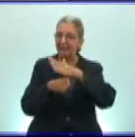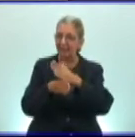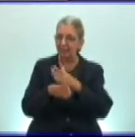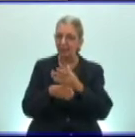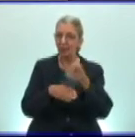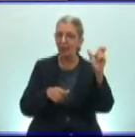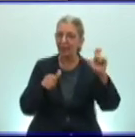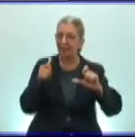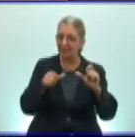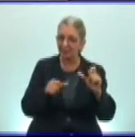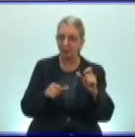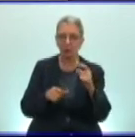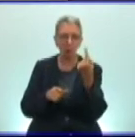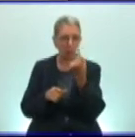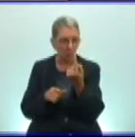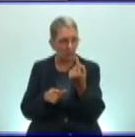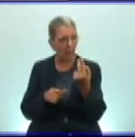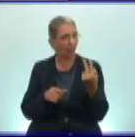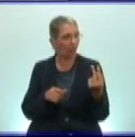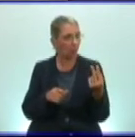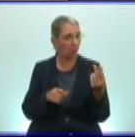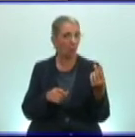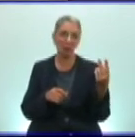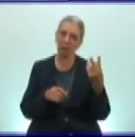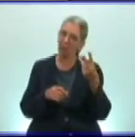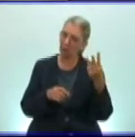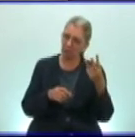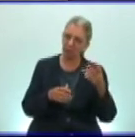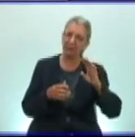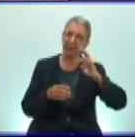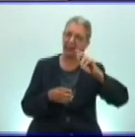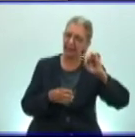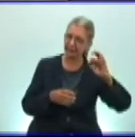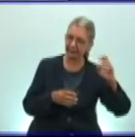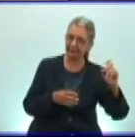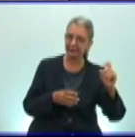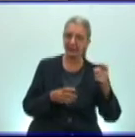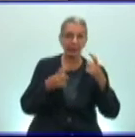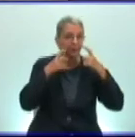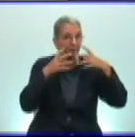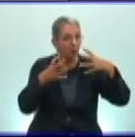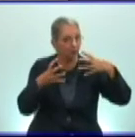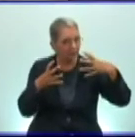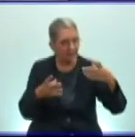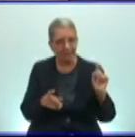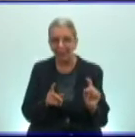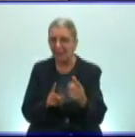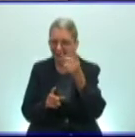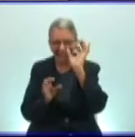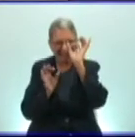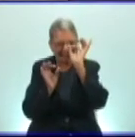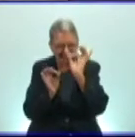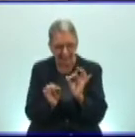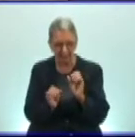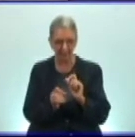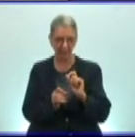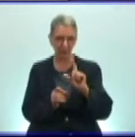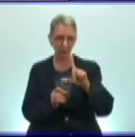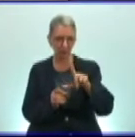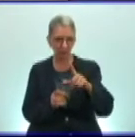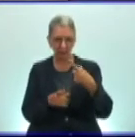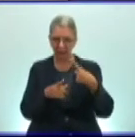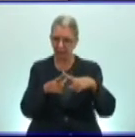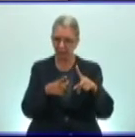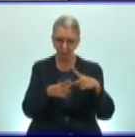1, 2 o 3 letras. Lo más importante que ustedes tengan en cuenta que la primera siempre es mayúscula y